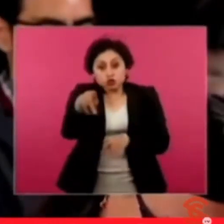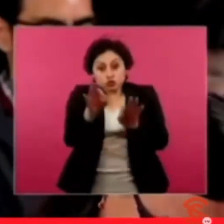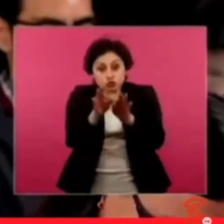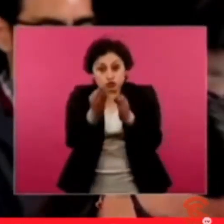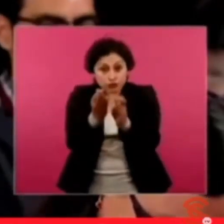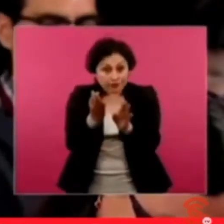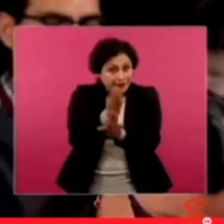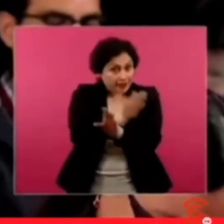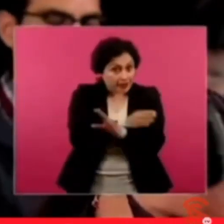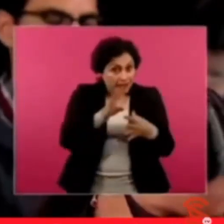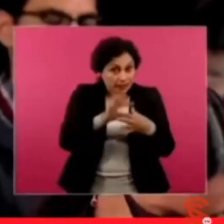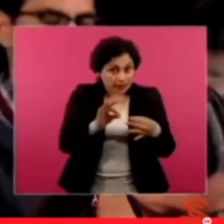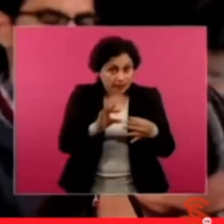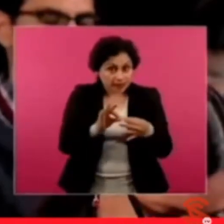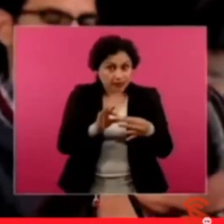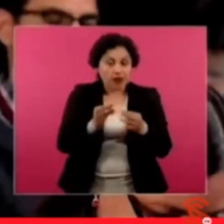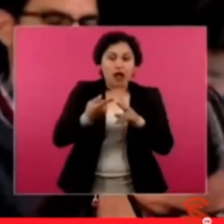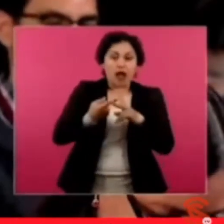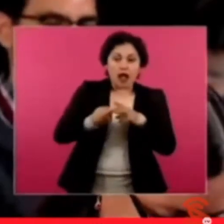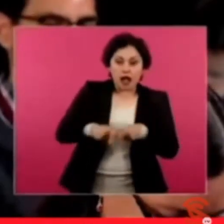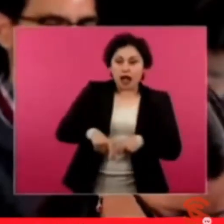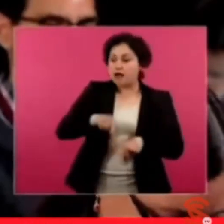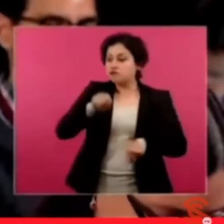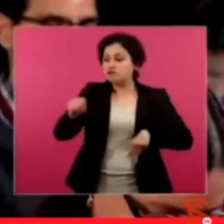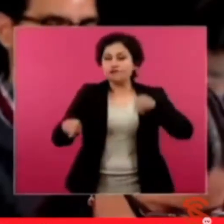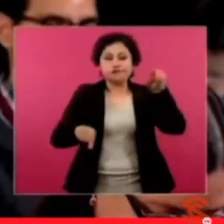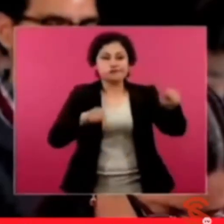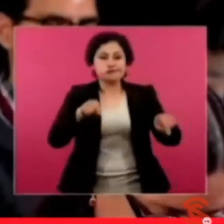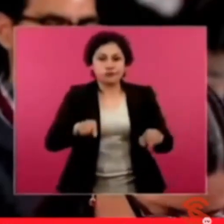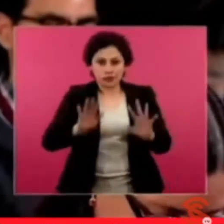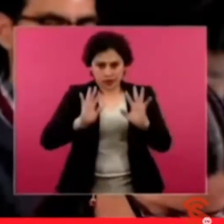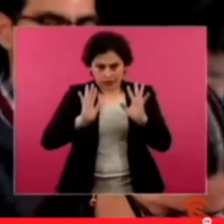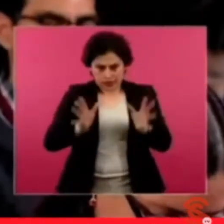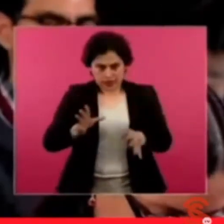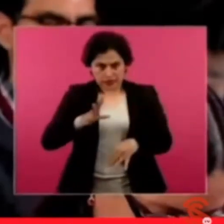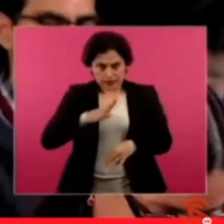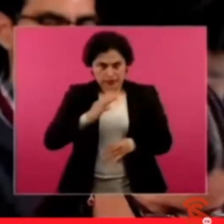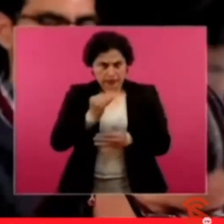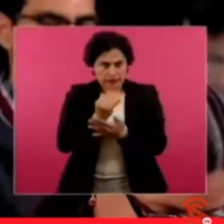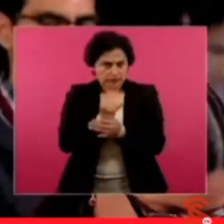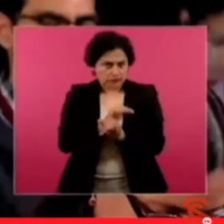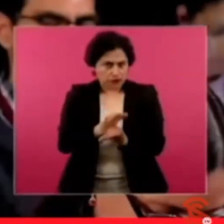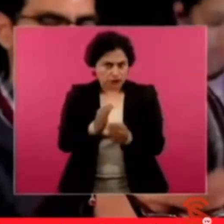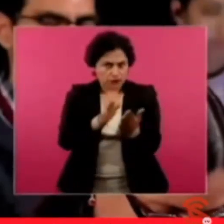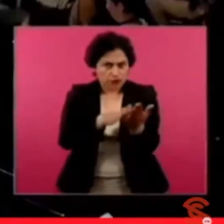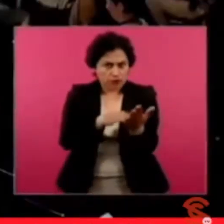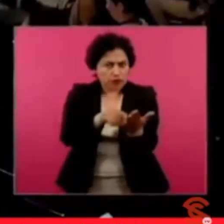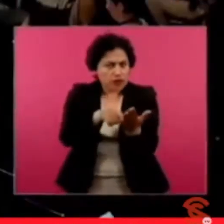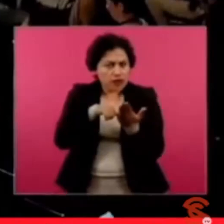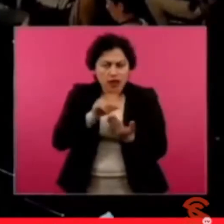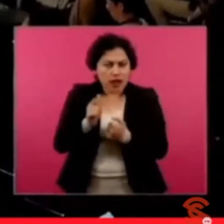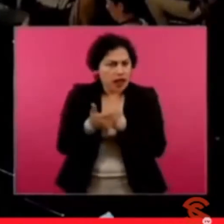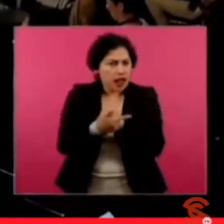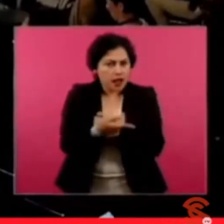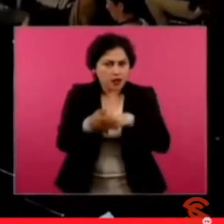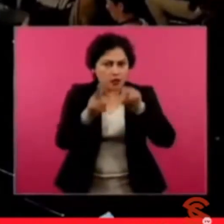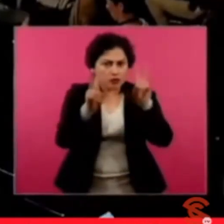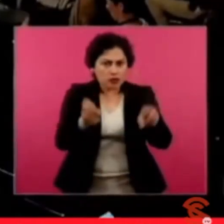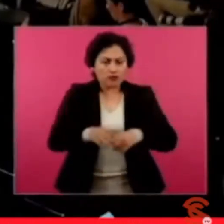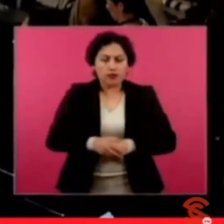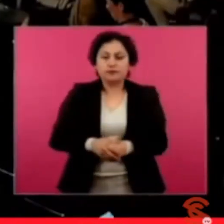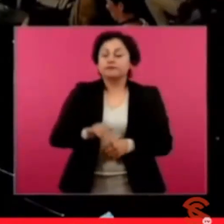comentó que se iba a empezar a implementar ya tienen algunos lineamientos sobre ese tema. Sí, estamos